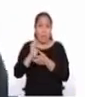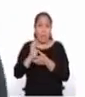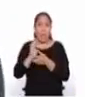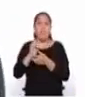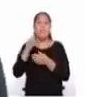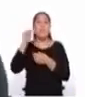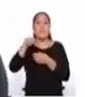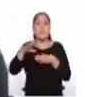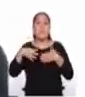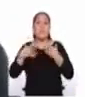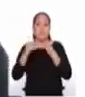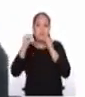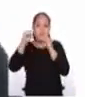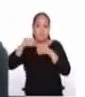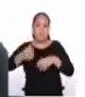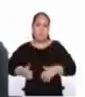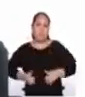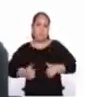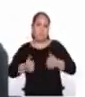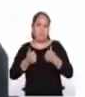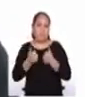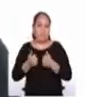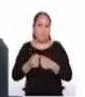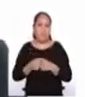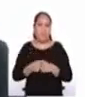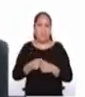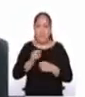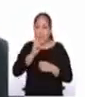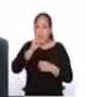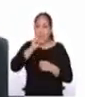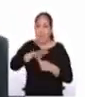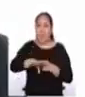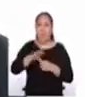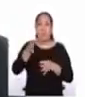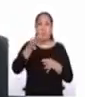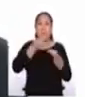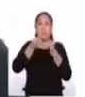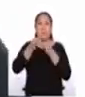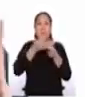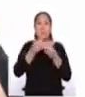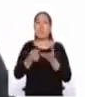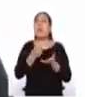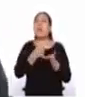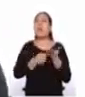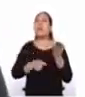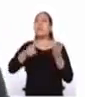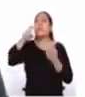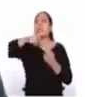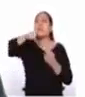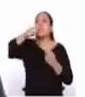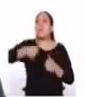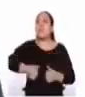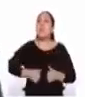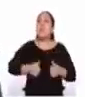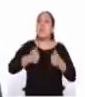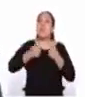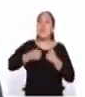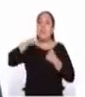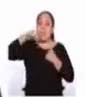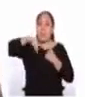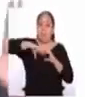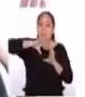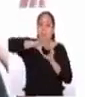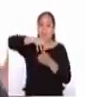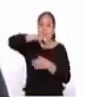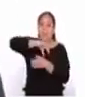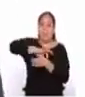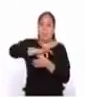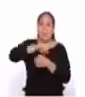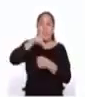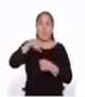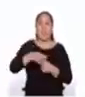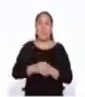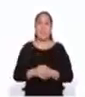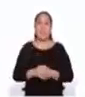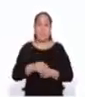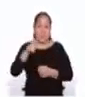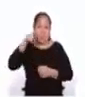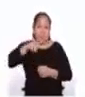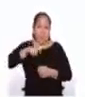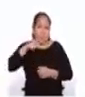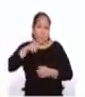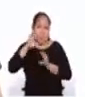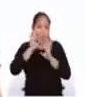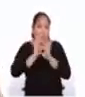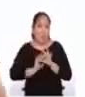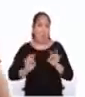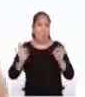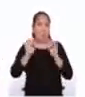en los elementos que son fundamentales para que exista la vida en la Tierra. Y uno de ellos es el agua. Y es